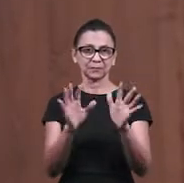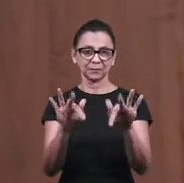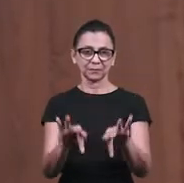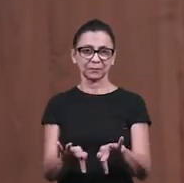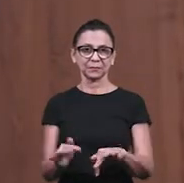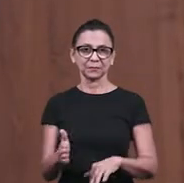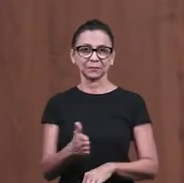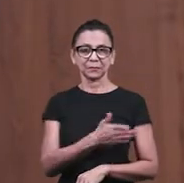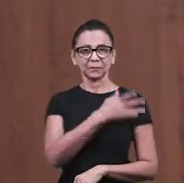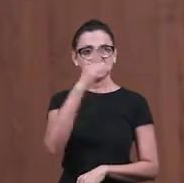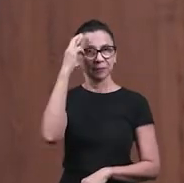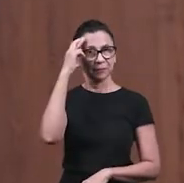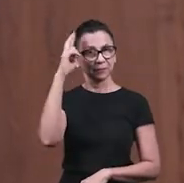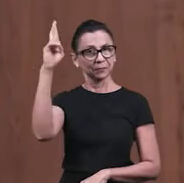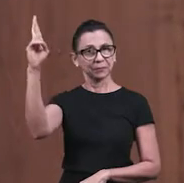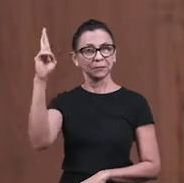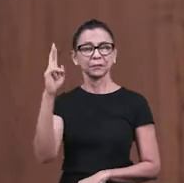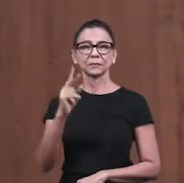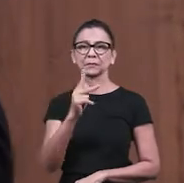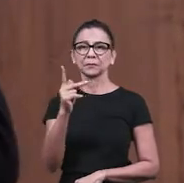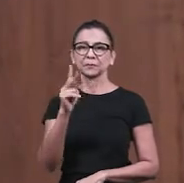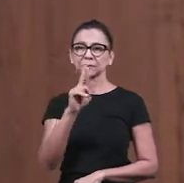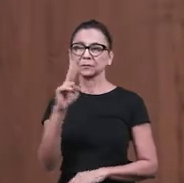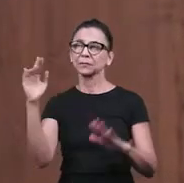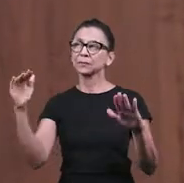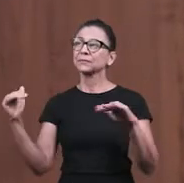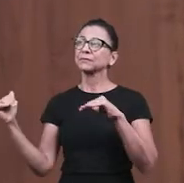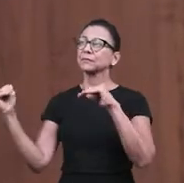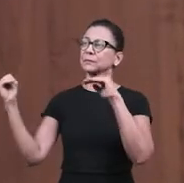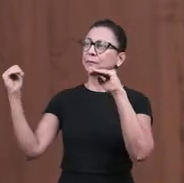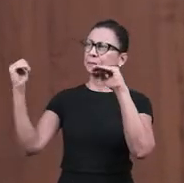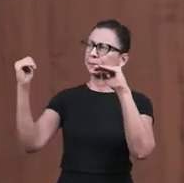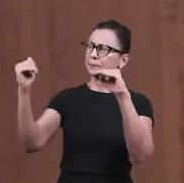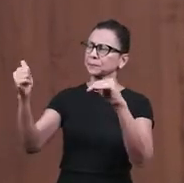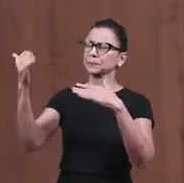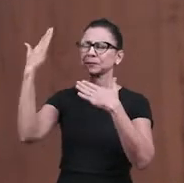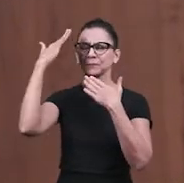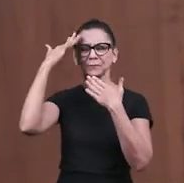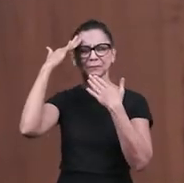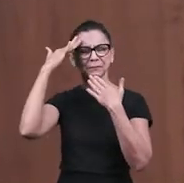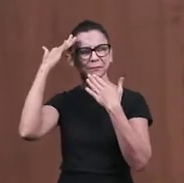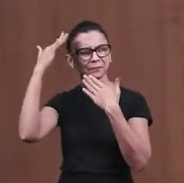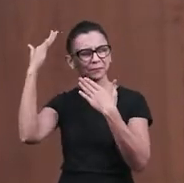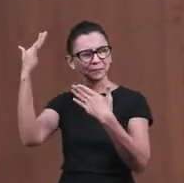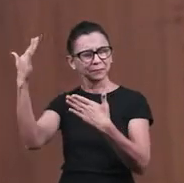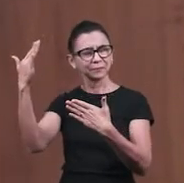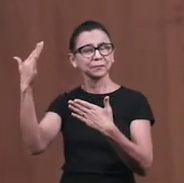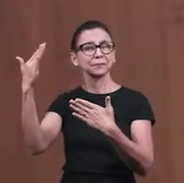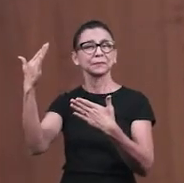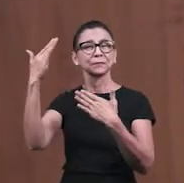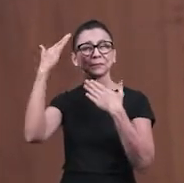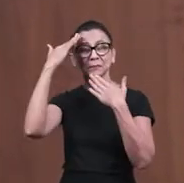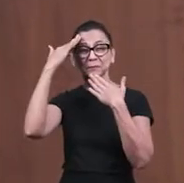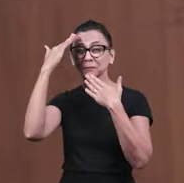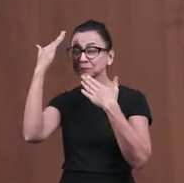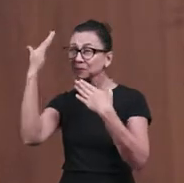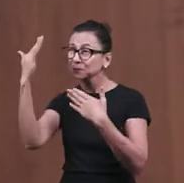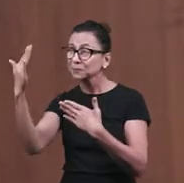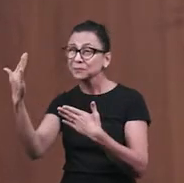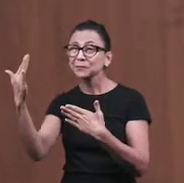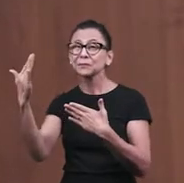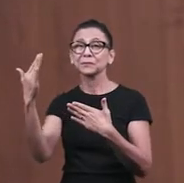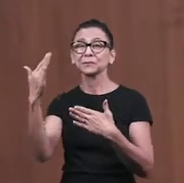Cerrando nuestra clase. Señor, nosotros alabamos tu santo nombre, te agradecemos con todo